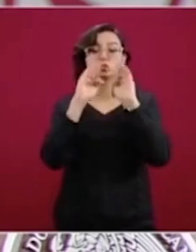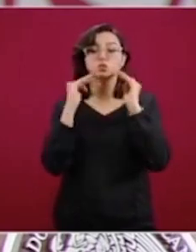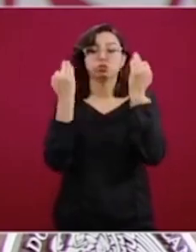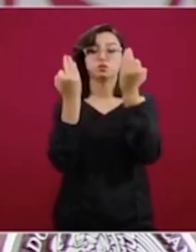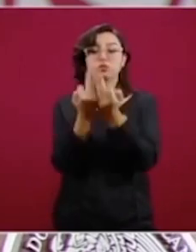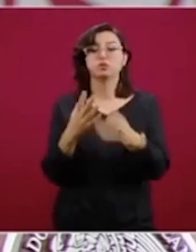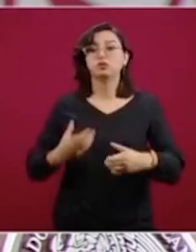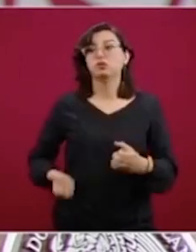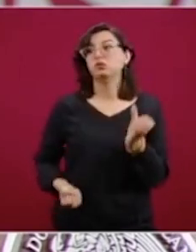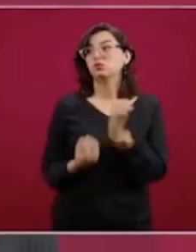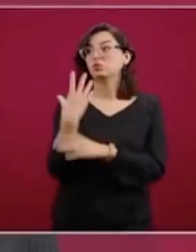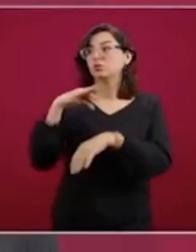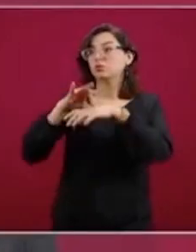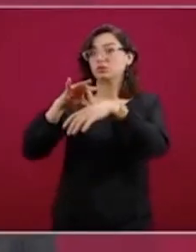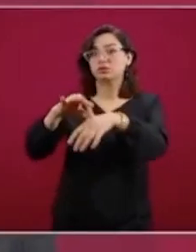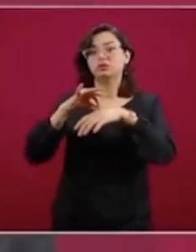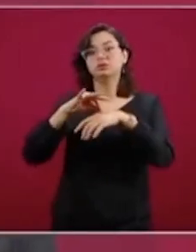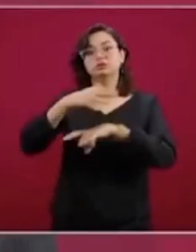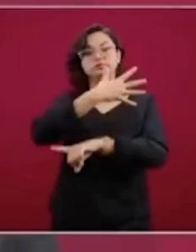realidad.